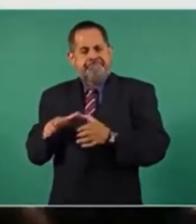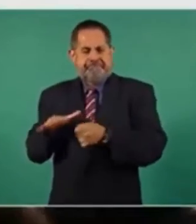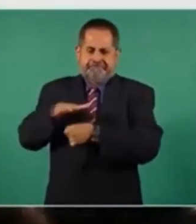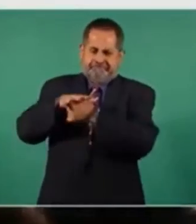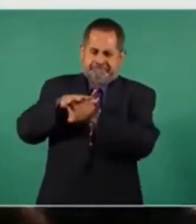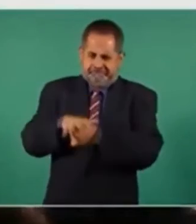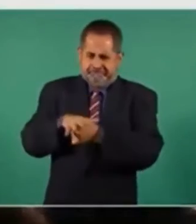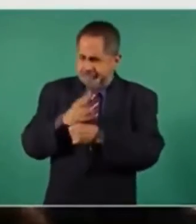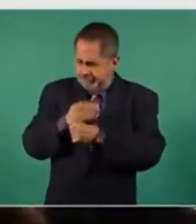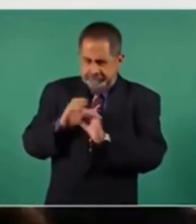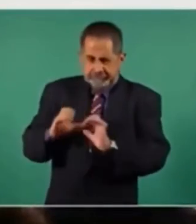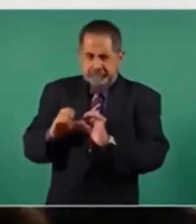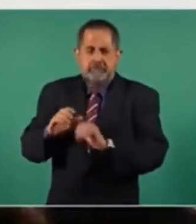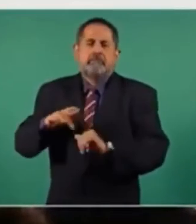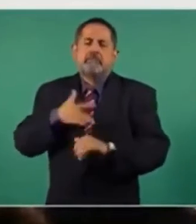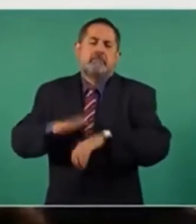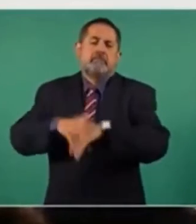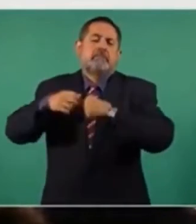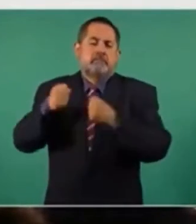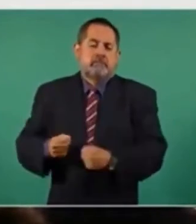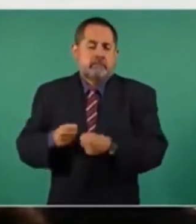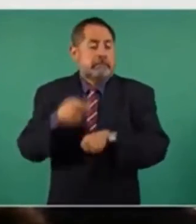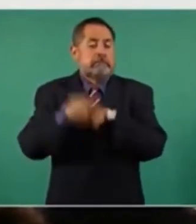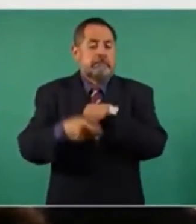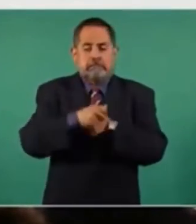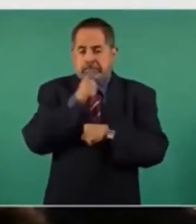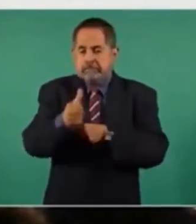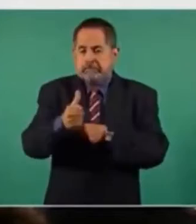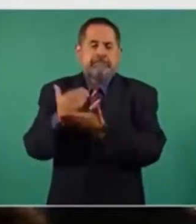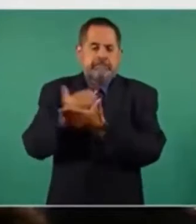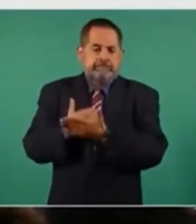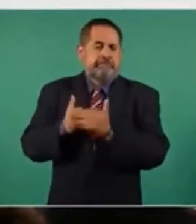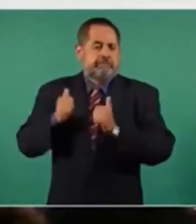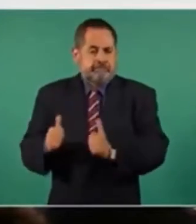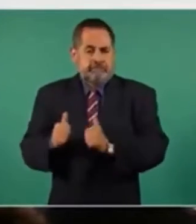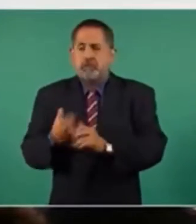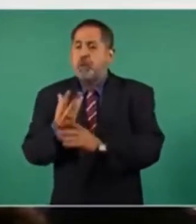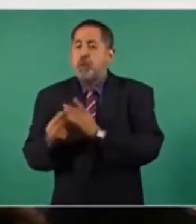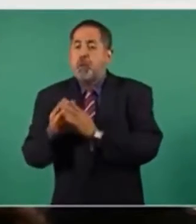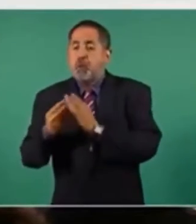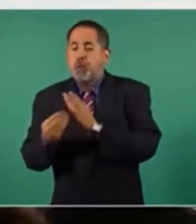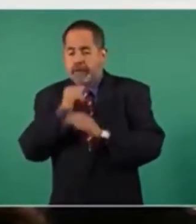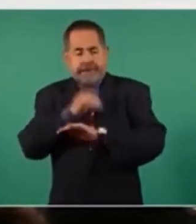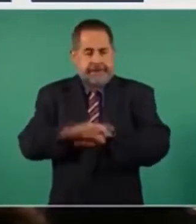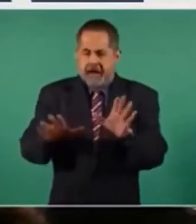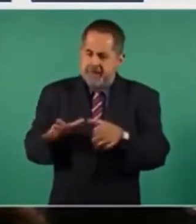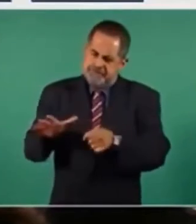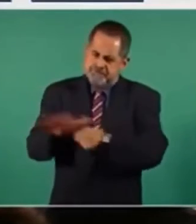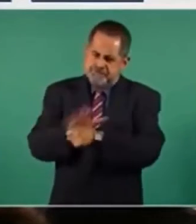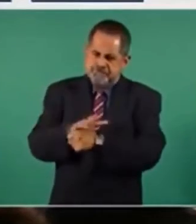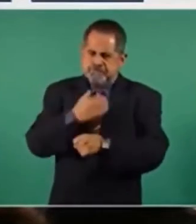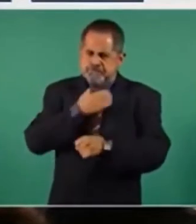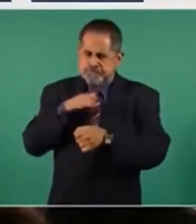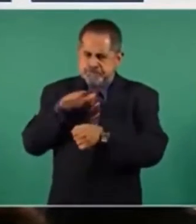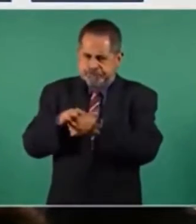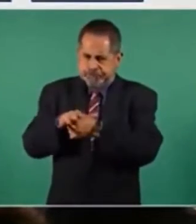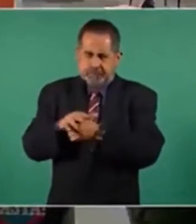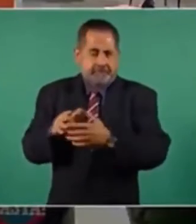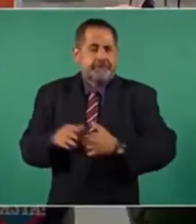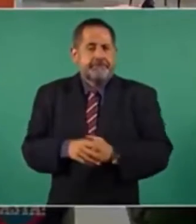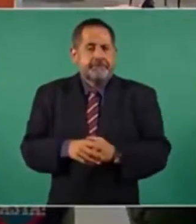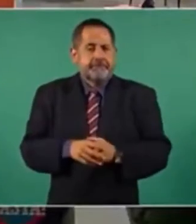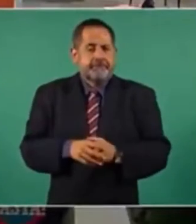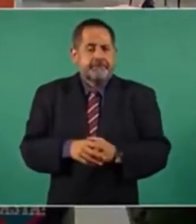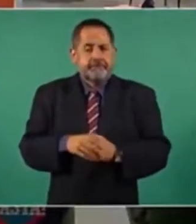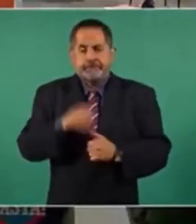través de la rehabilitación, que va a dar seguridad y más rendimiento porque se va a perder el gas este que se está fugando. Y